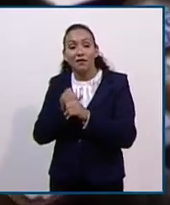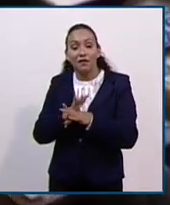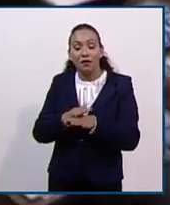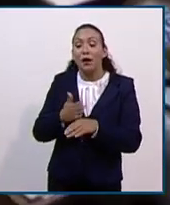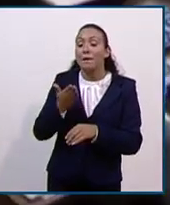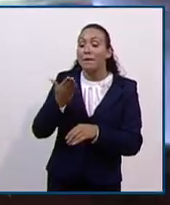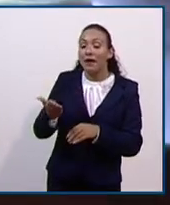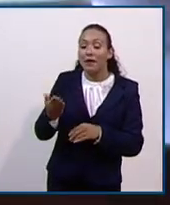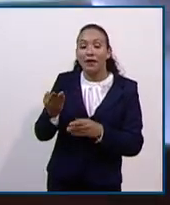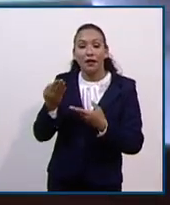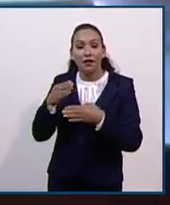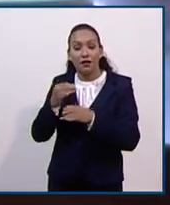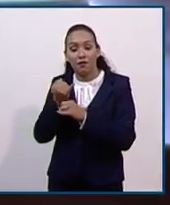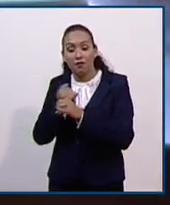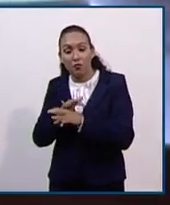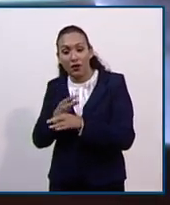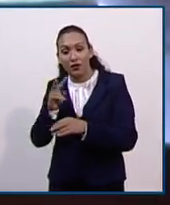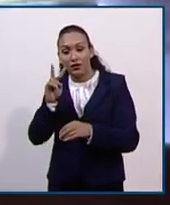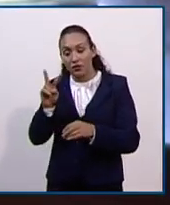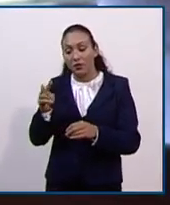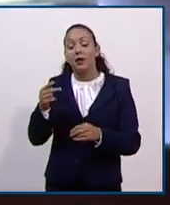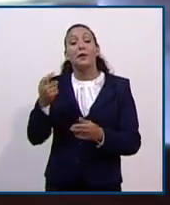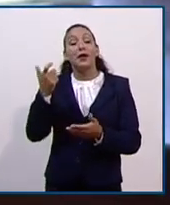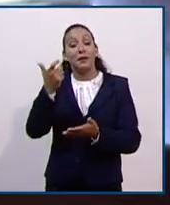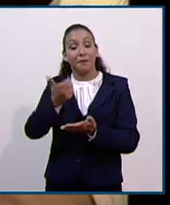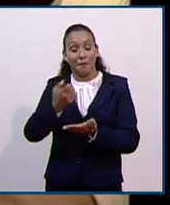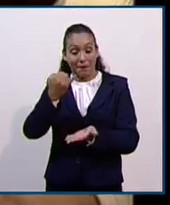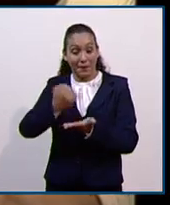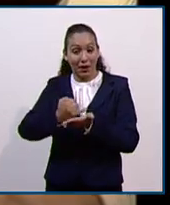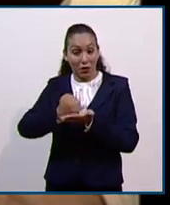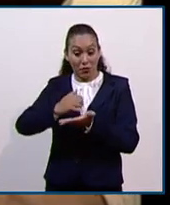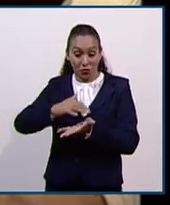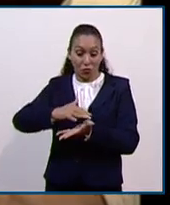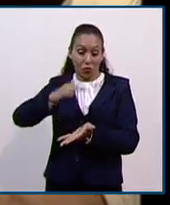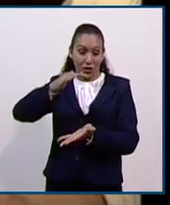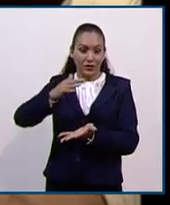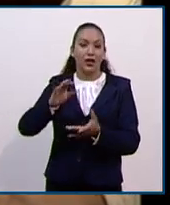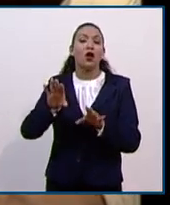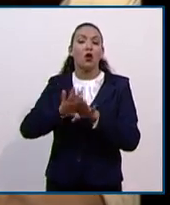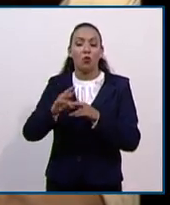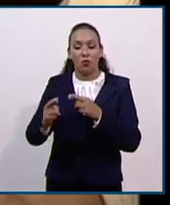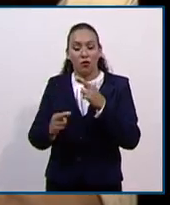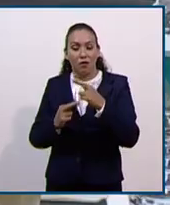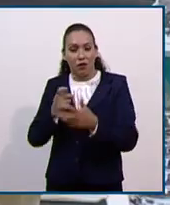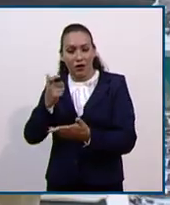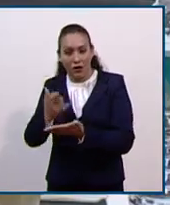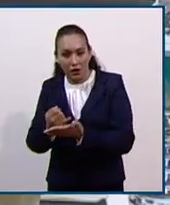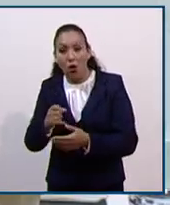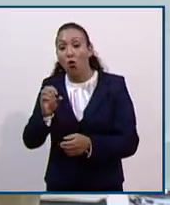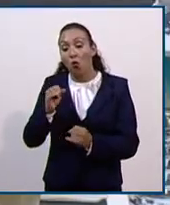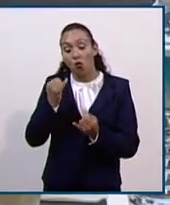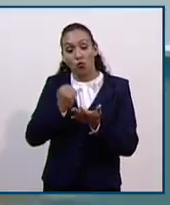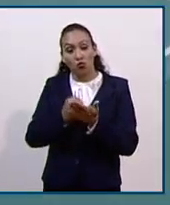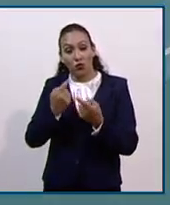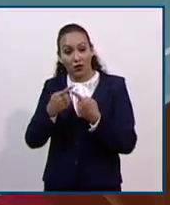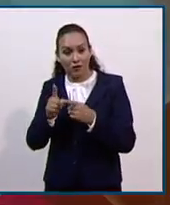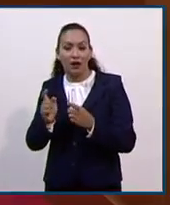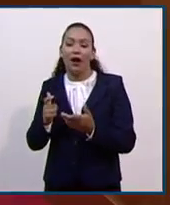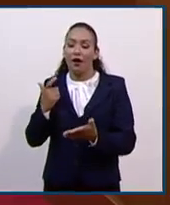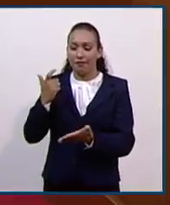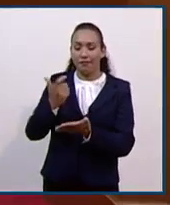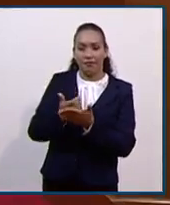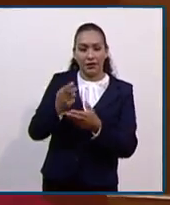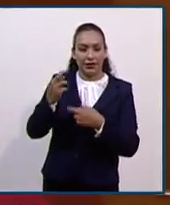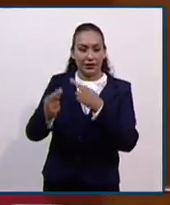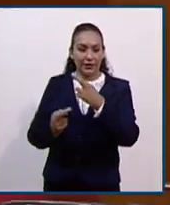sus saldos a favor contra las contribuciones omitidas, incluso si corresponden a impuestos diferentes.